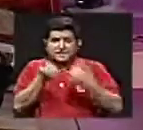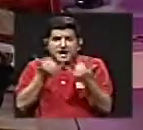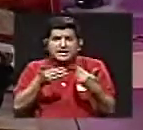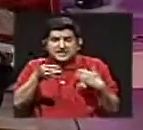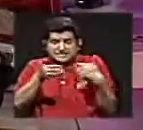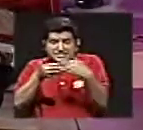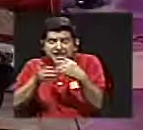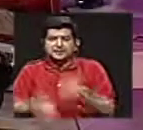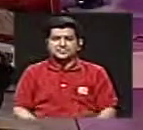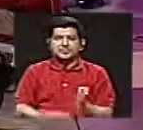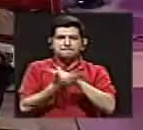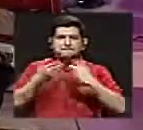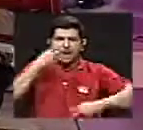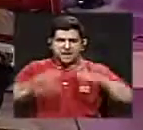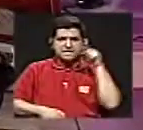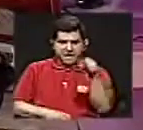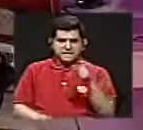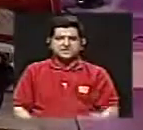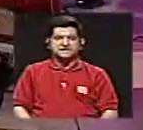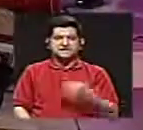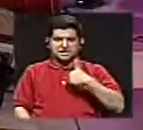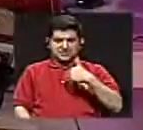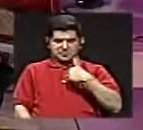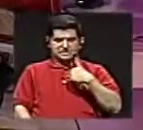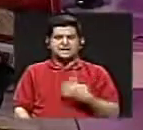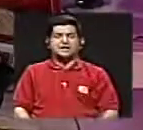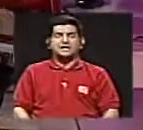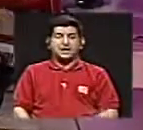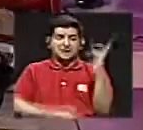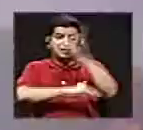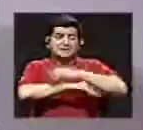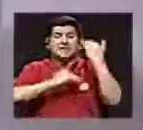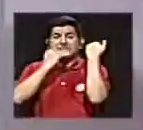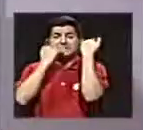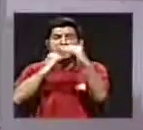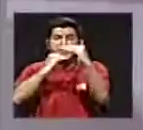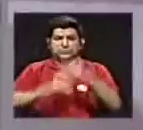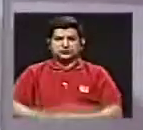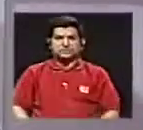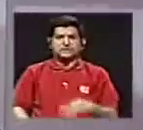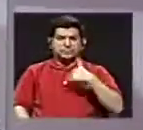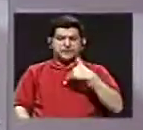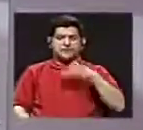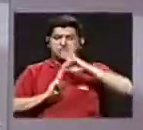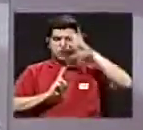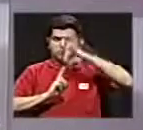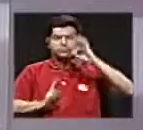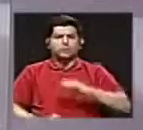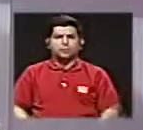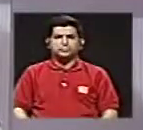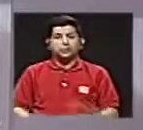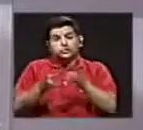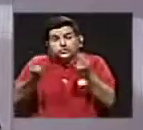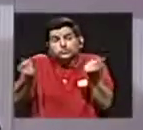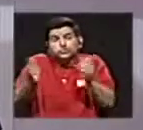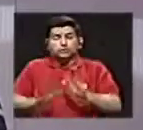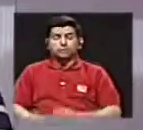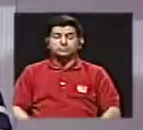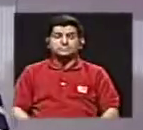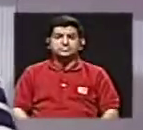Sí, es parte del problema es eso, que sabemos que tenemos los días contados para que haya una alternativa, una solución.